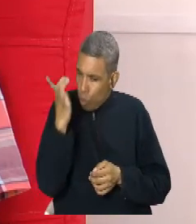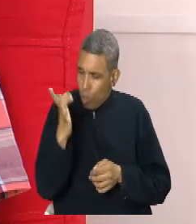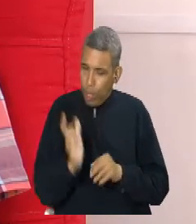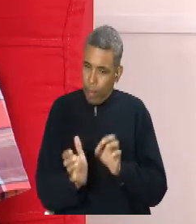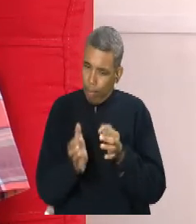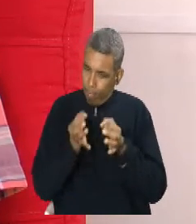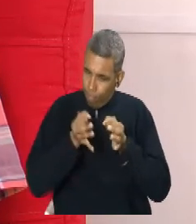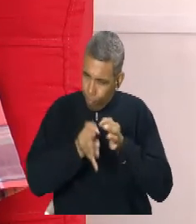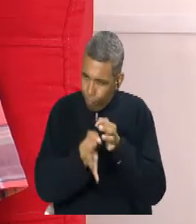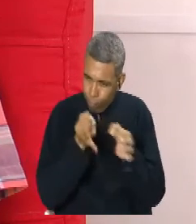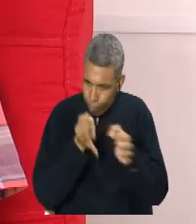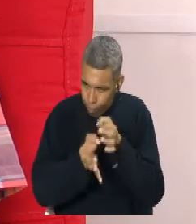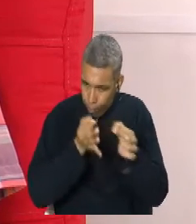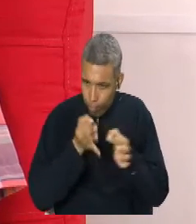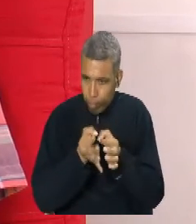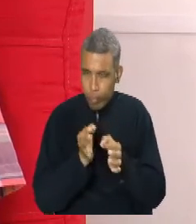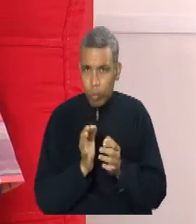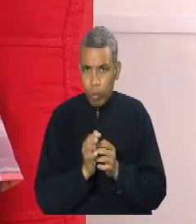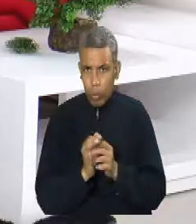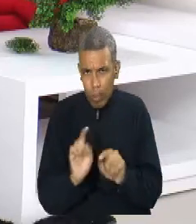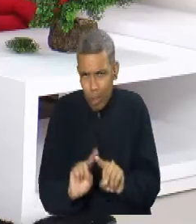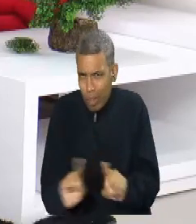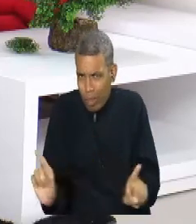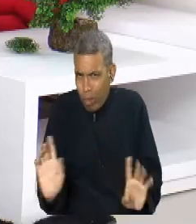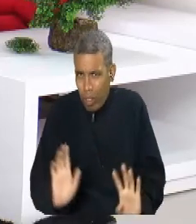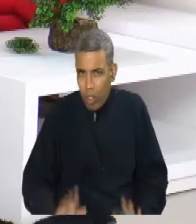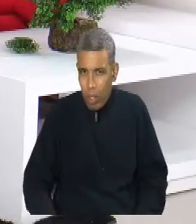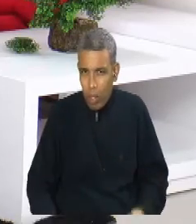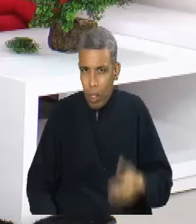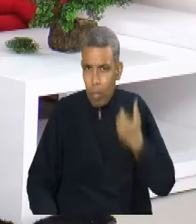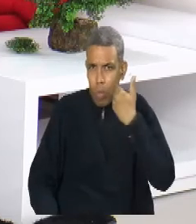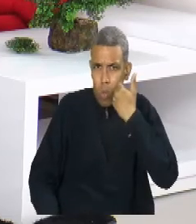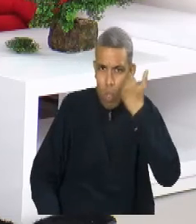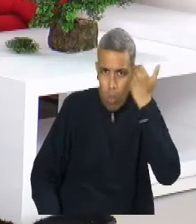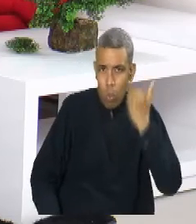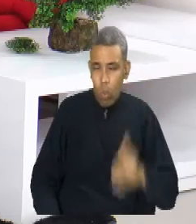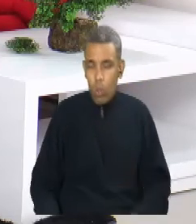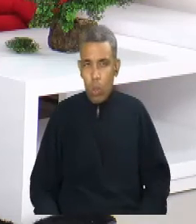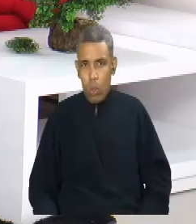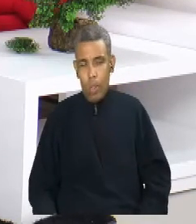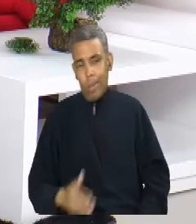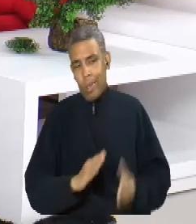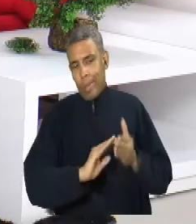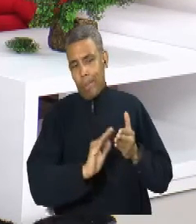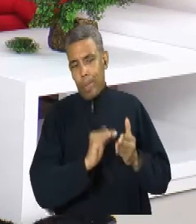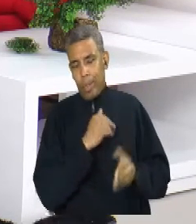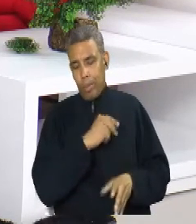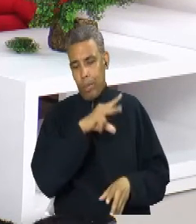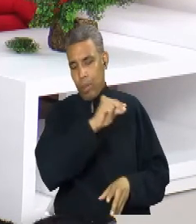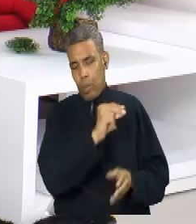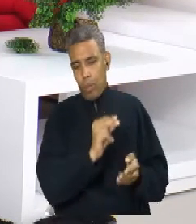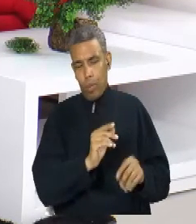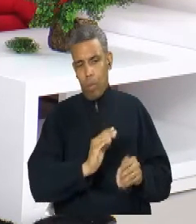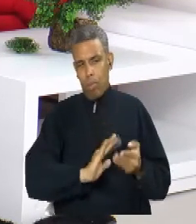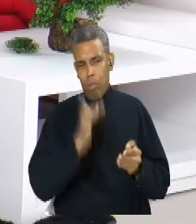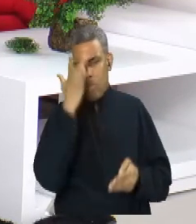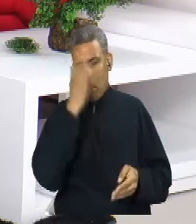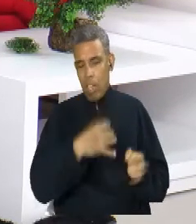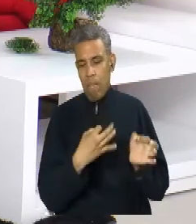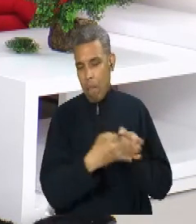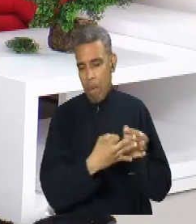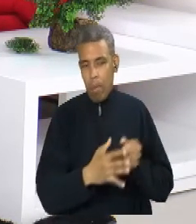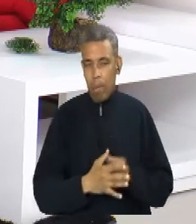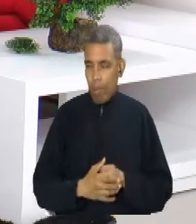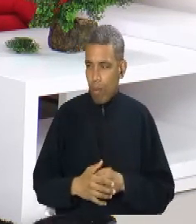no es el adulto que usted le dice tienes que hacer esto no va a hacer esto etcétera y aún ahora pero